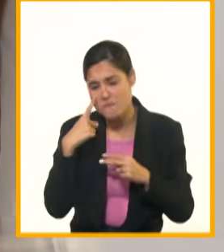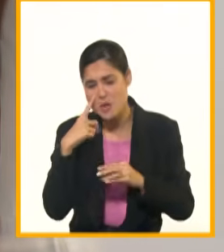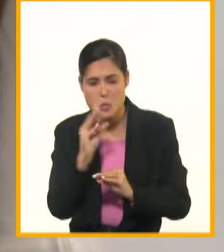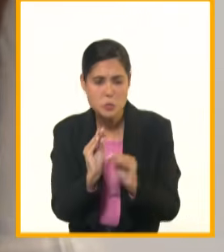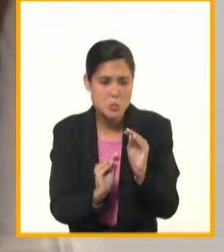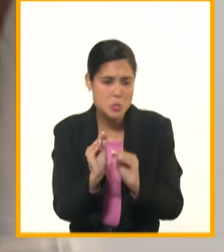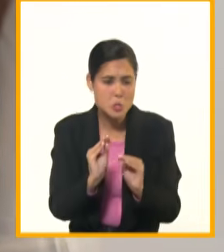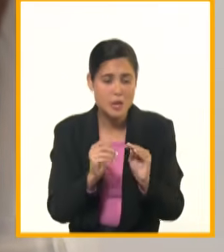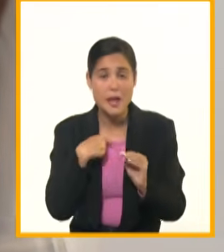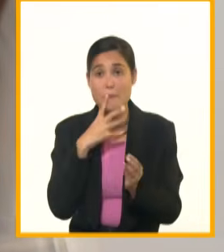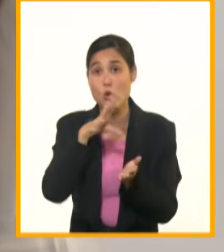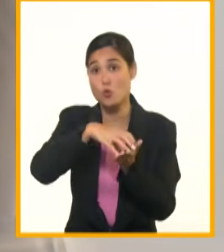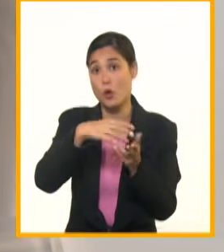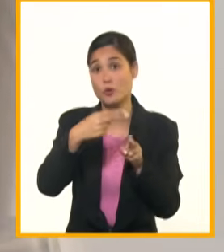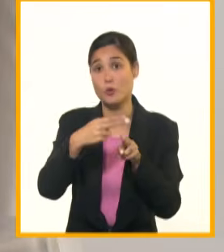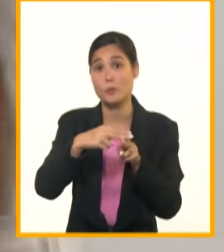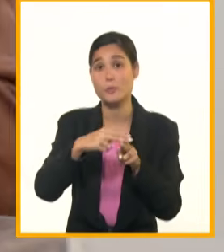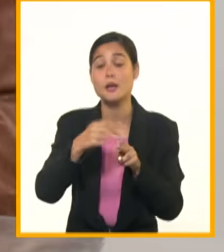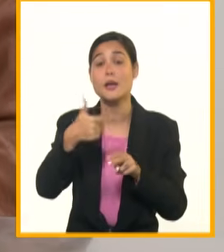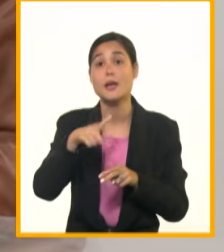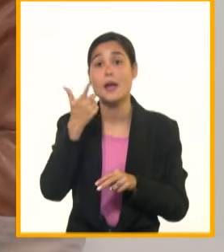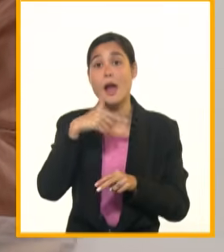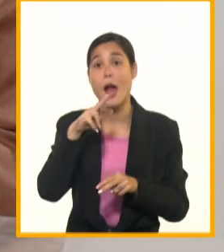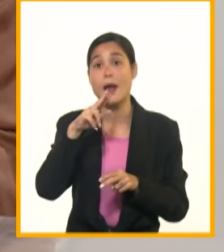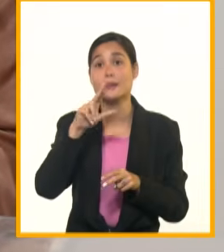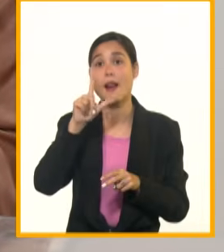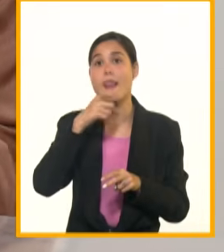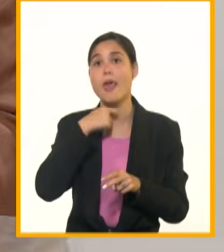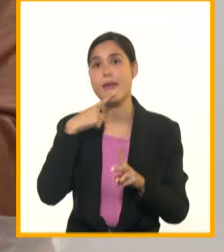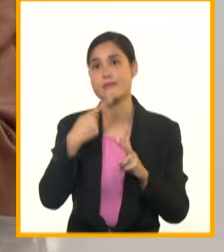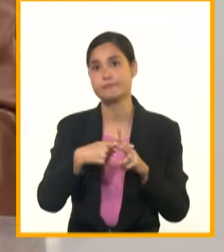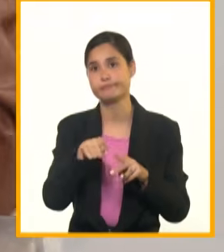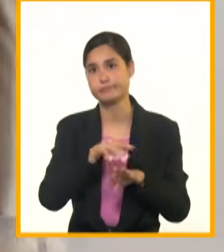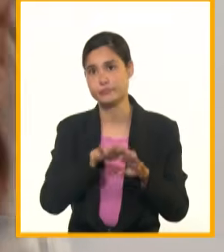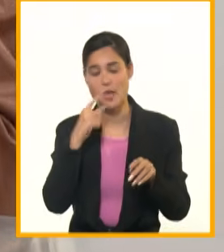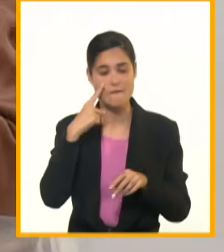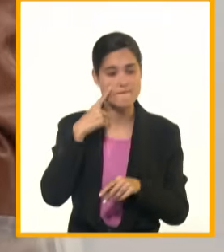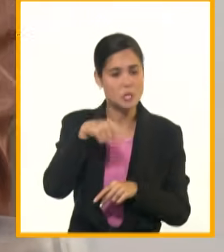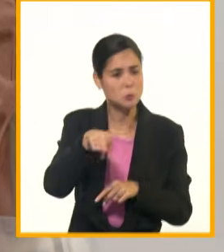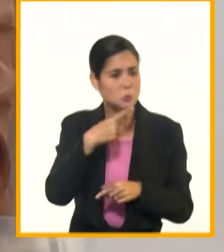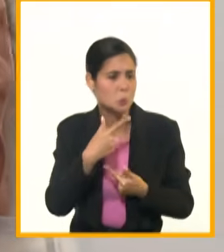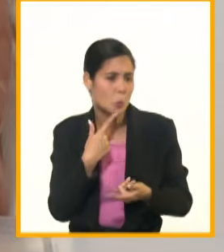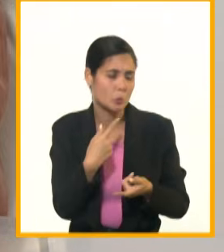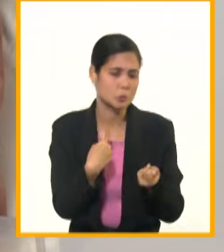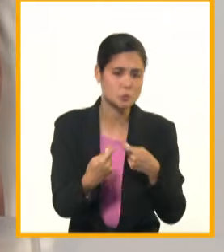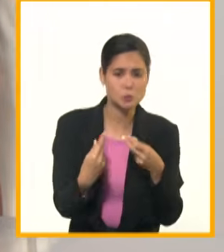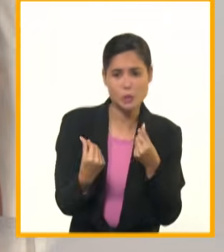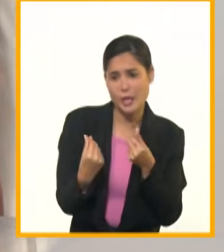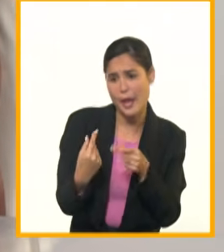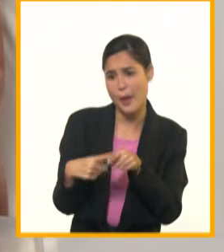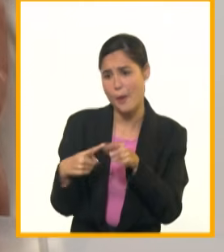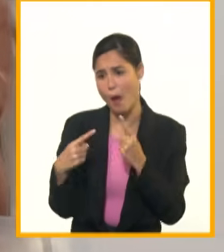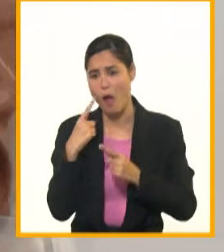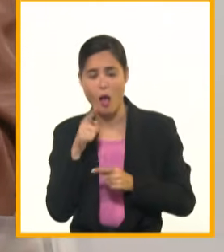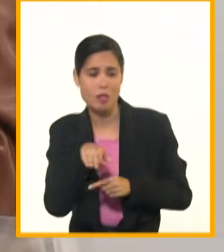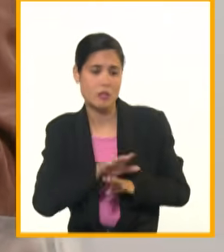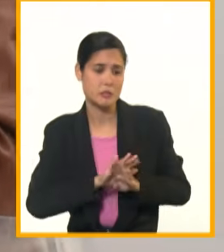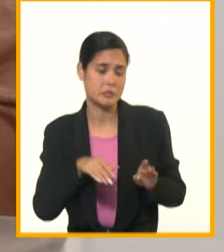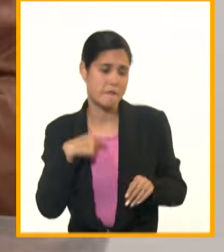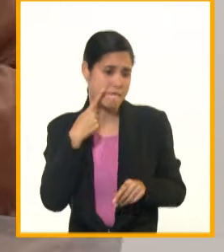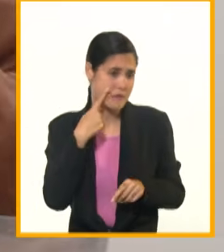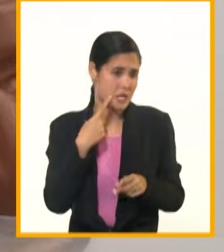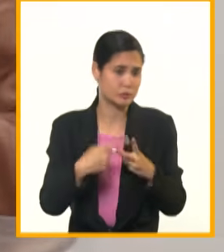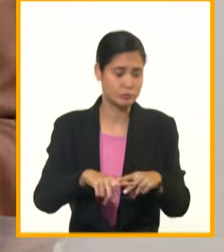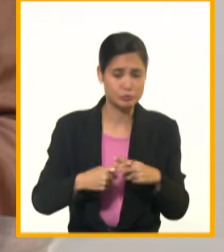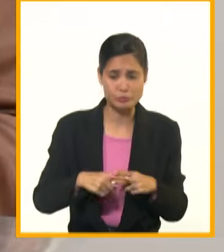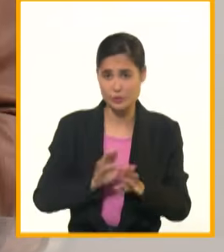como en el 30, más avanzado en el 30, estamos haciendo también inversiones con los propios esfuerzos de Cuba para lograr, ya